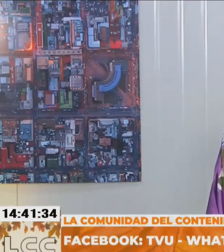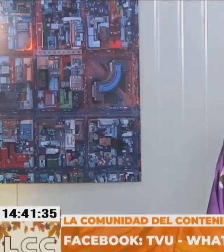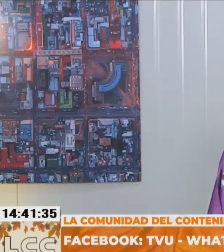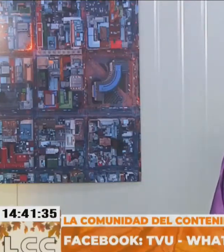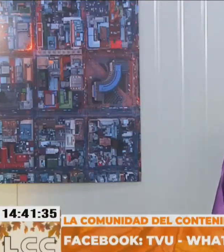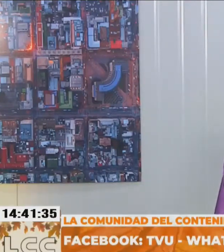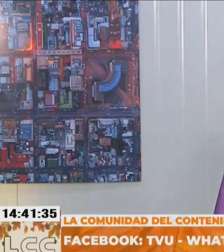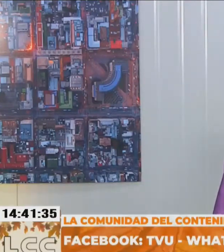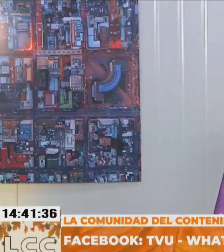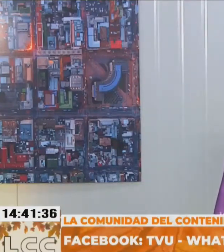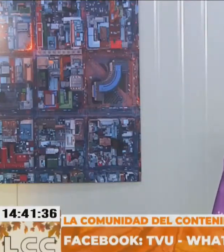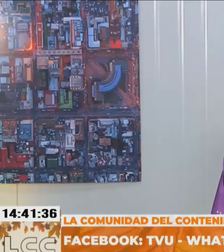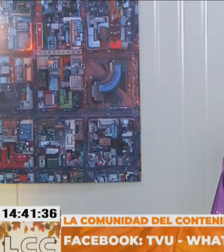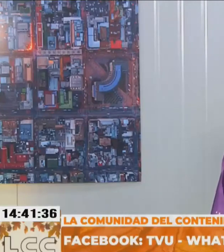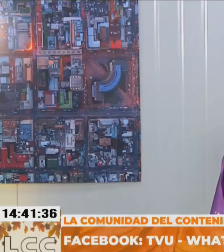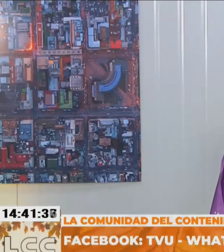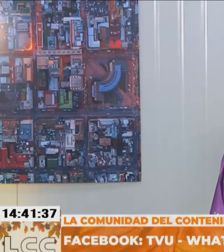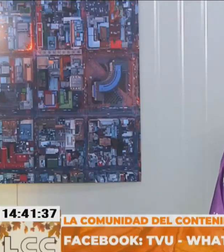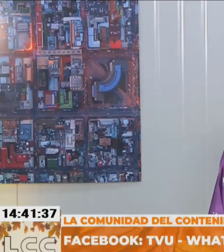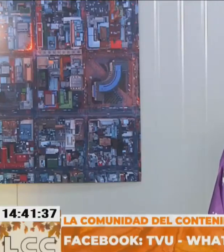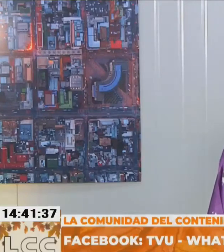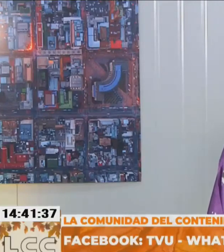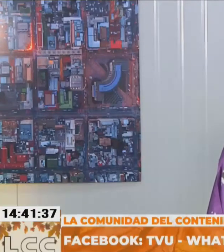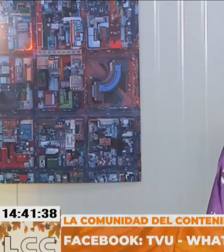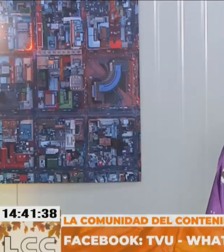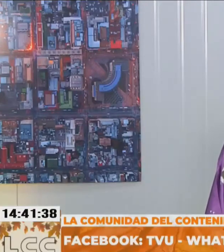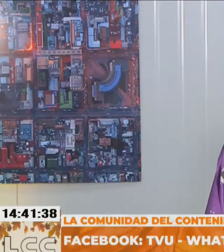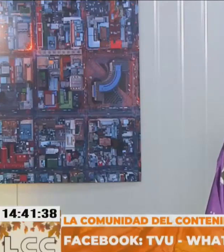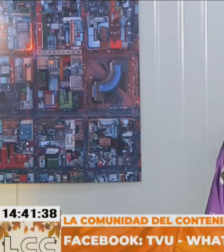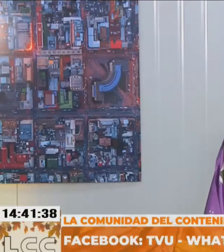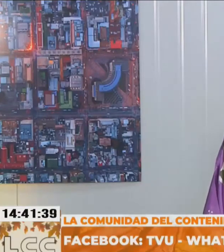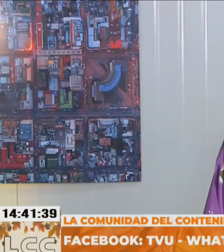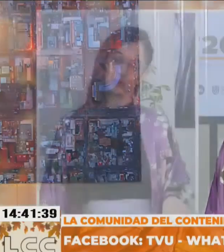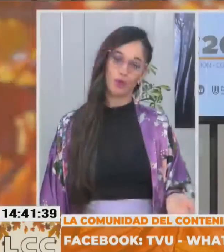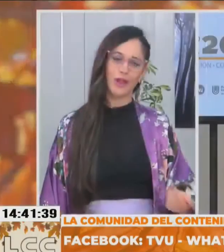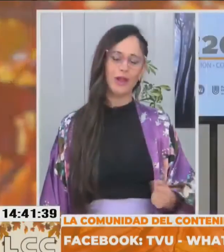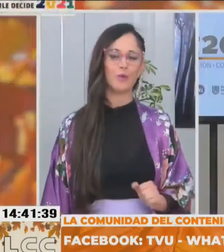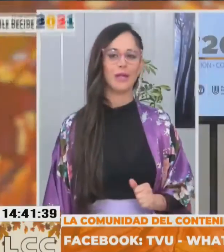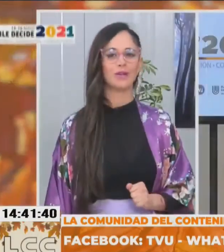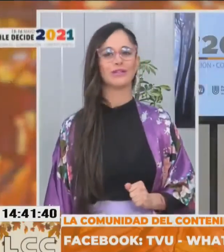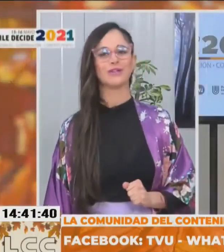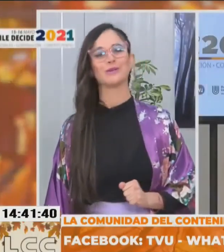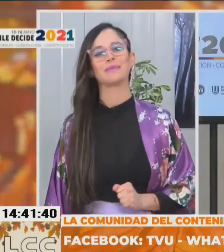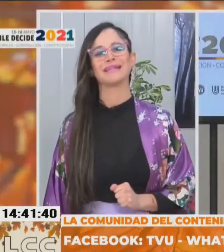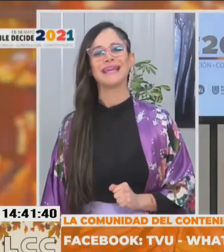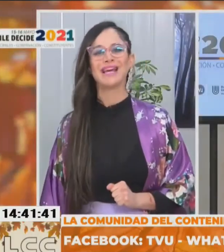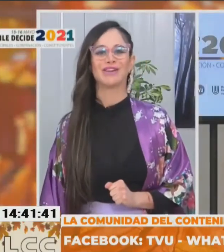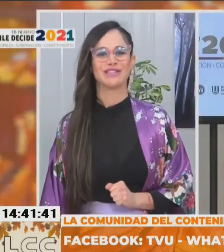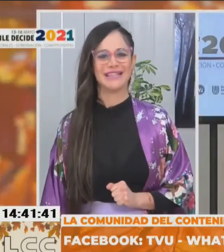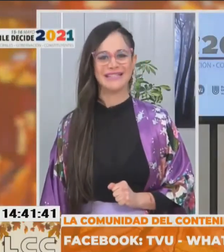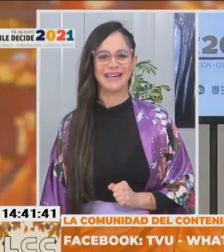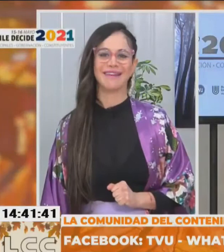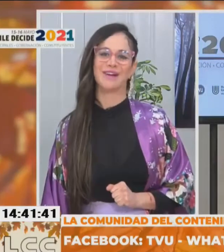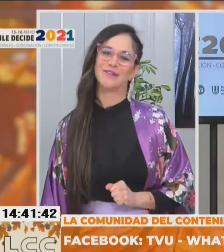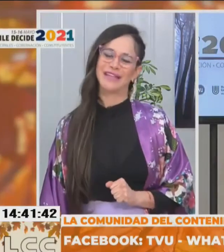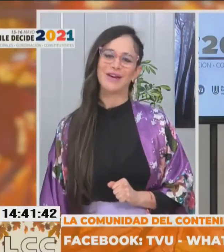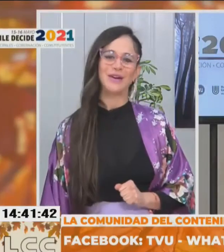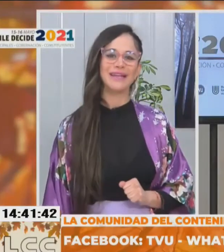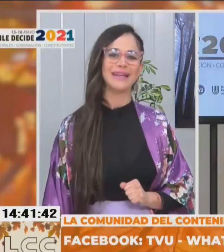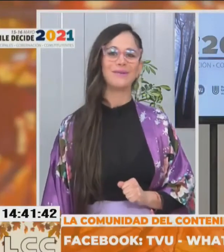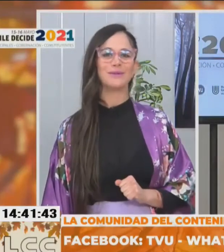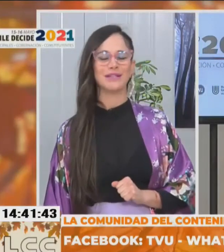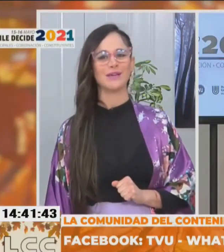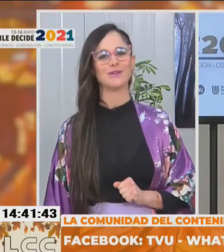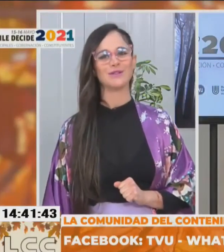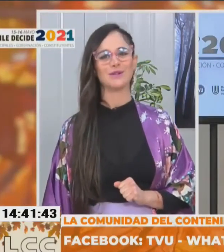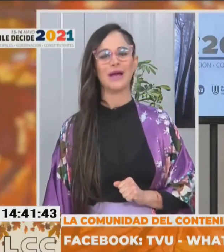manera estar bien preparados para estas votaciones. Por eso que nos acompaña, como siempre, nuestra conductora de la comunidad del contenido también, Constanza Riviera. ¿Cómo estás, Connie?